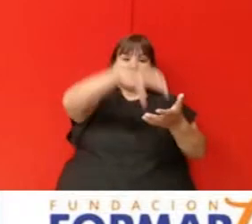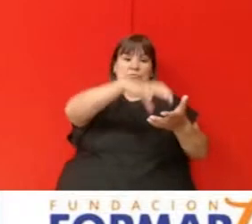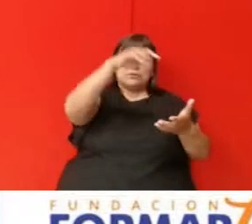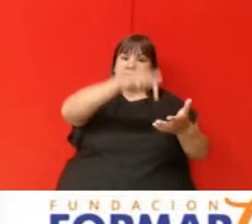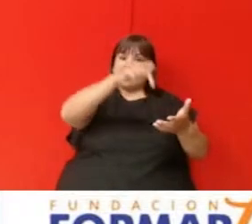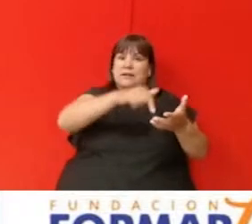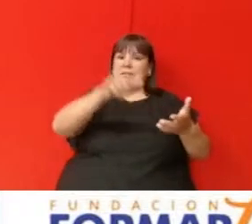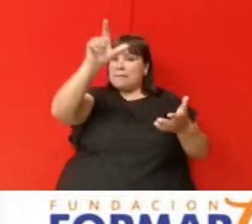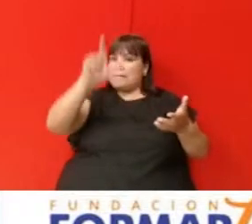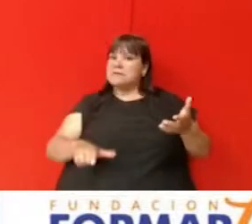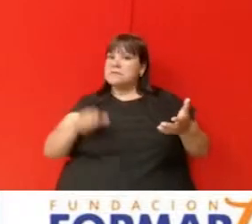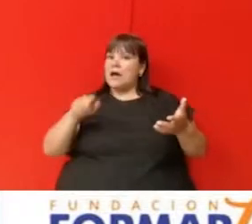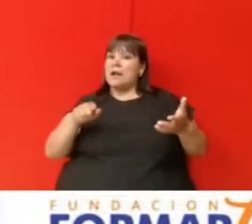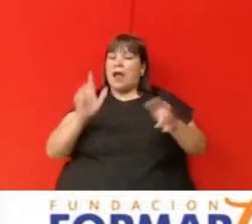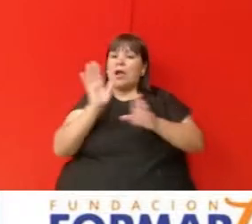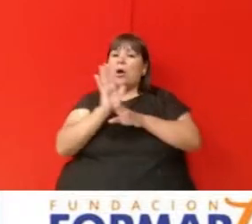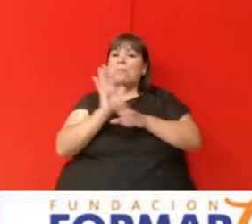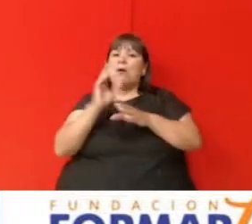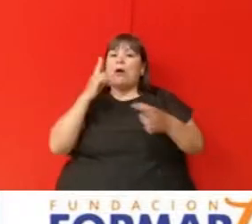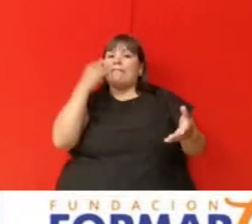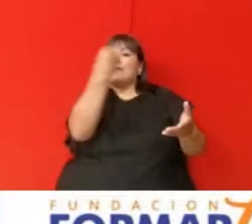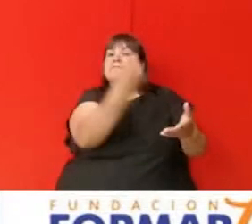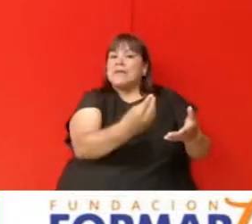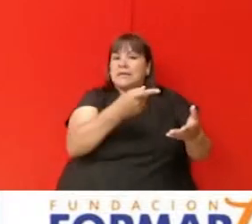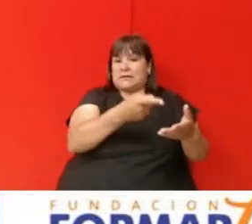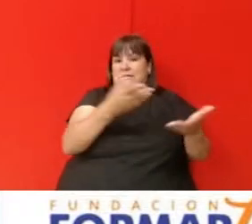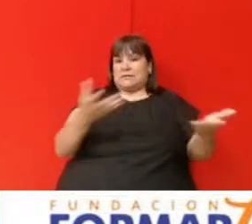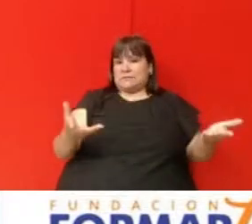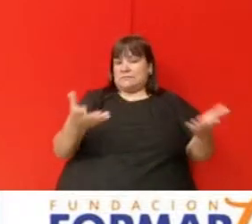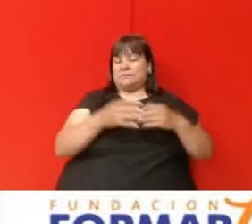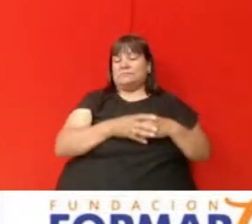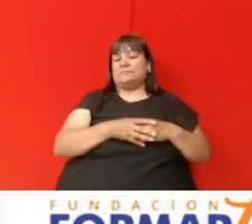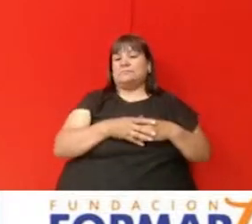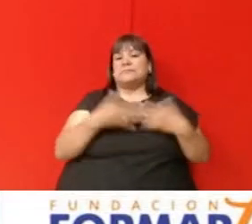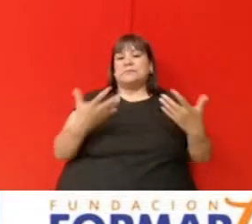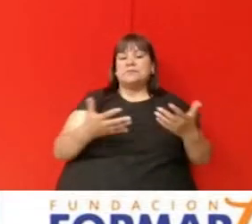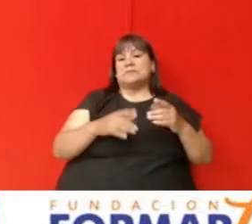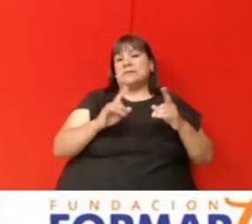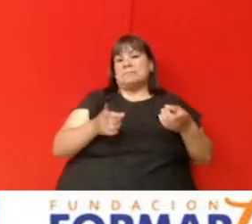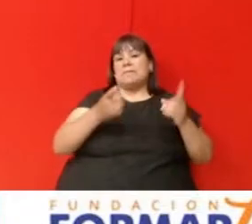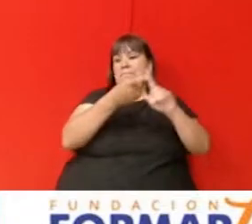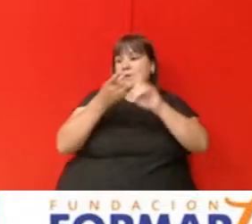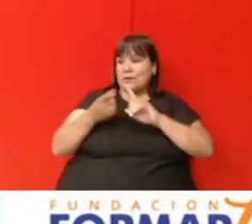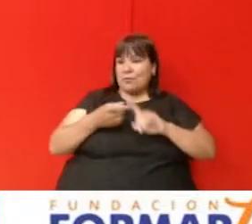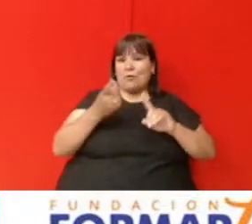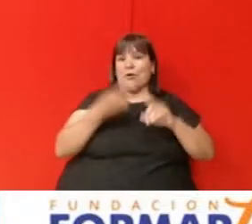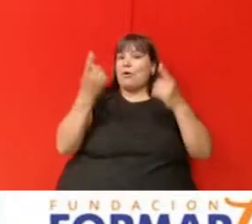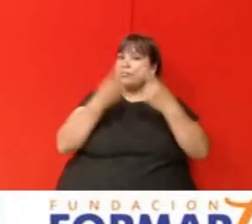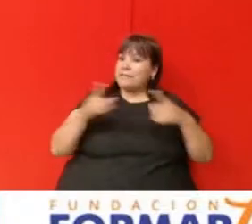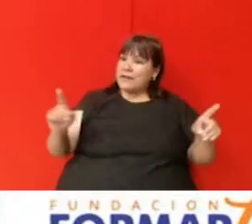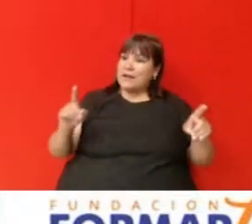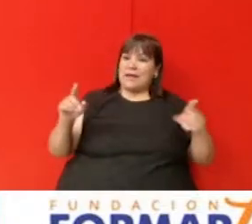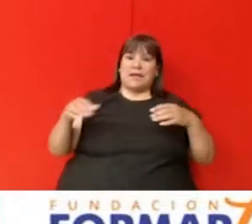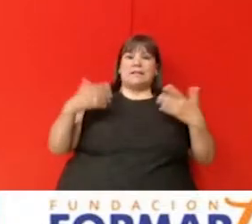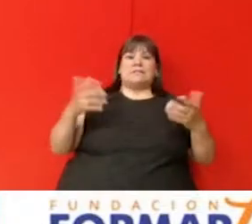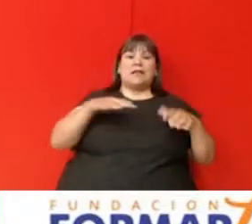institucionalización genera cambios importantes en las personas, en los vínculos, en todo, ¿no? En lo que es su